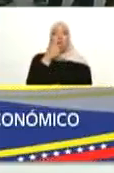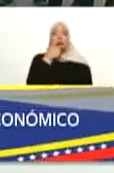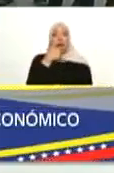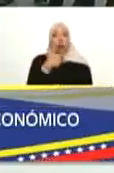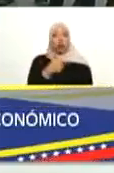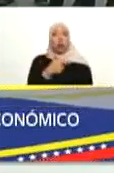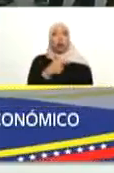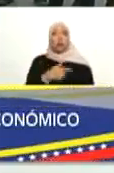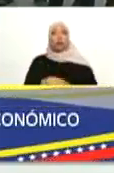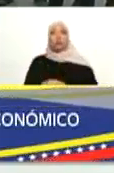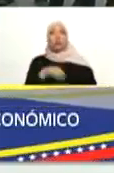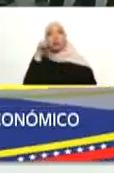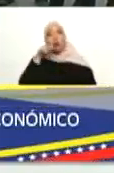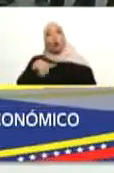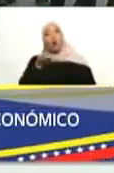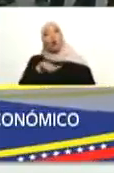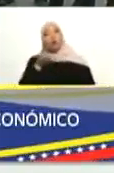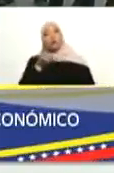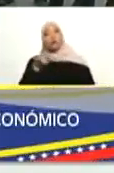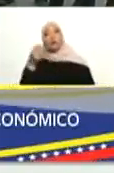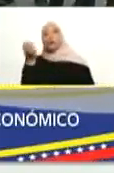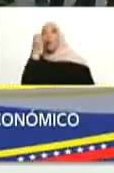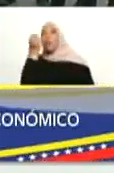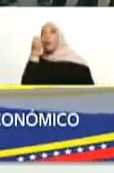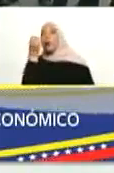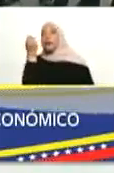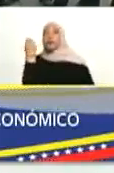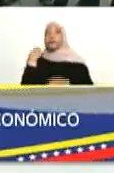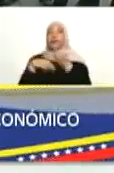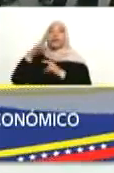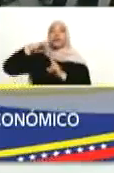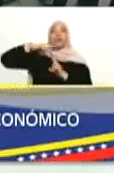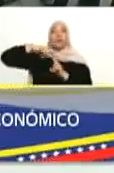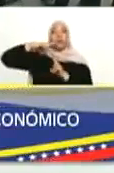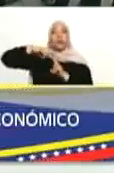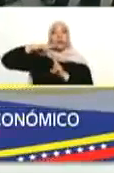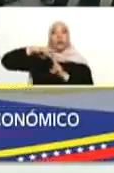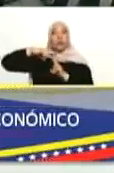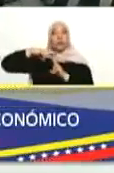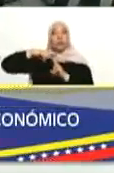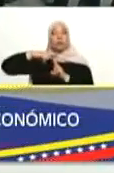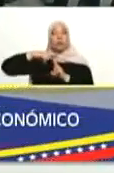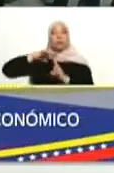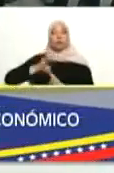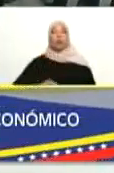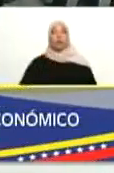pueblo, además, por su oferta gastronómica, el Táchira tiene como